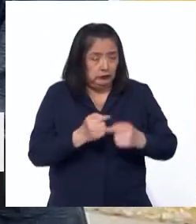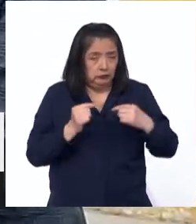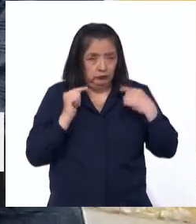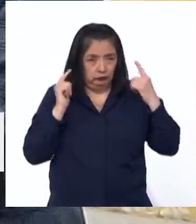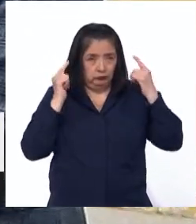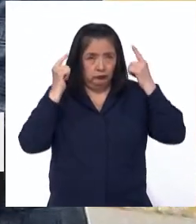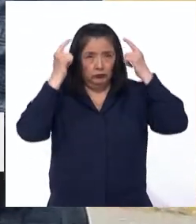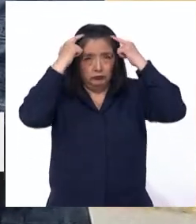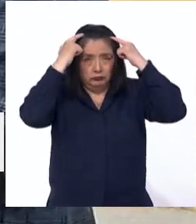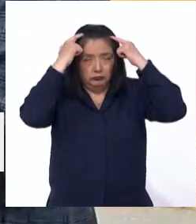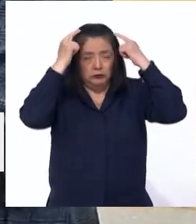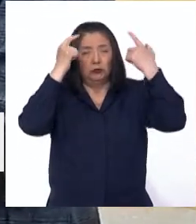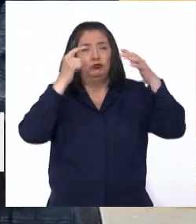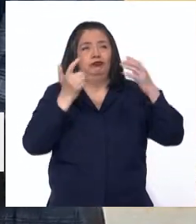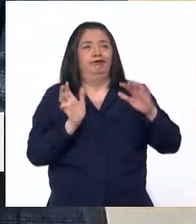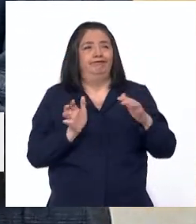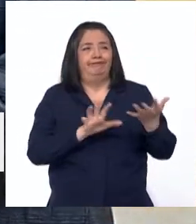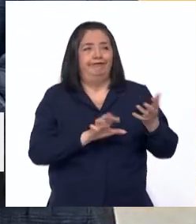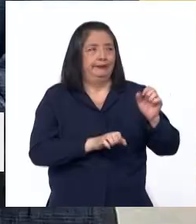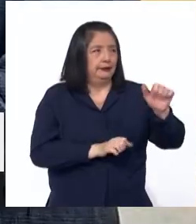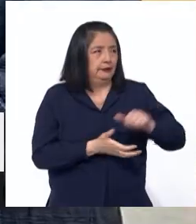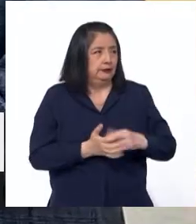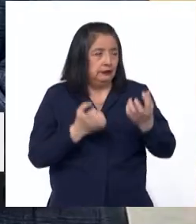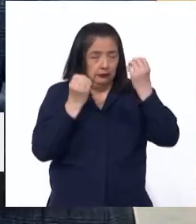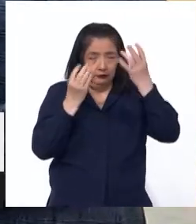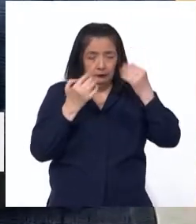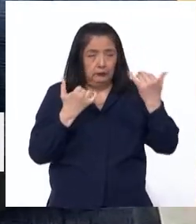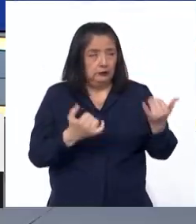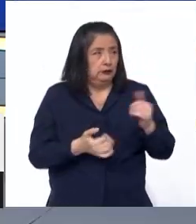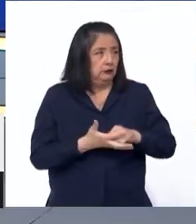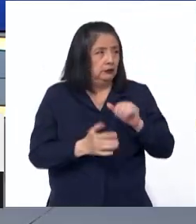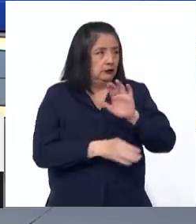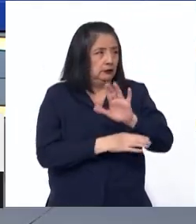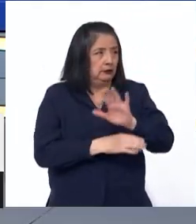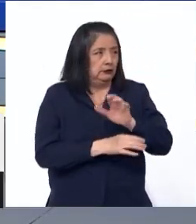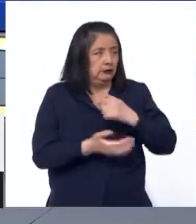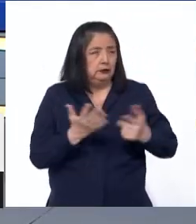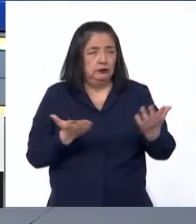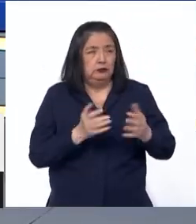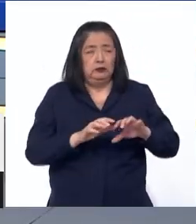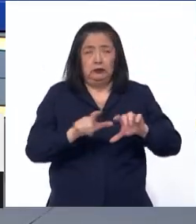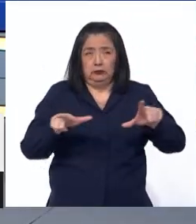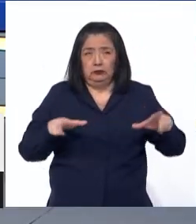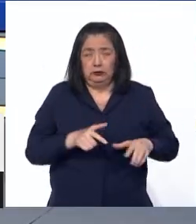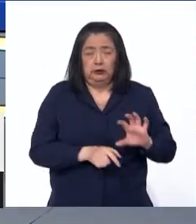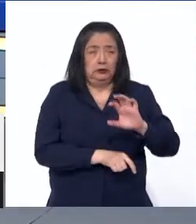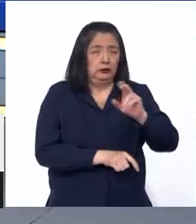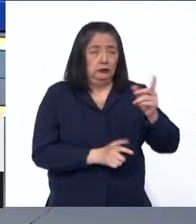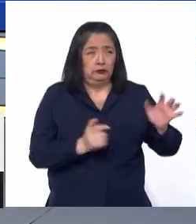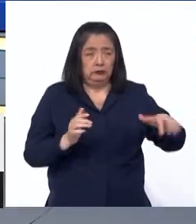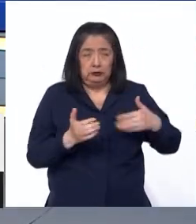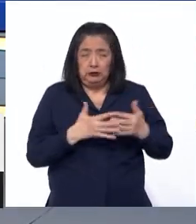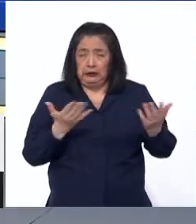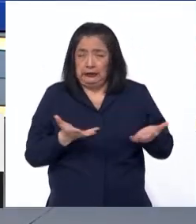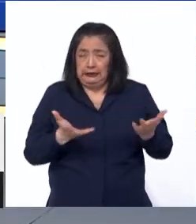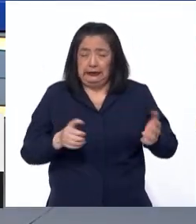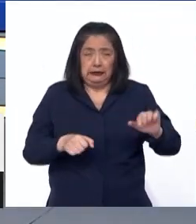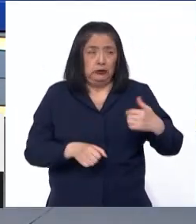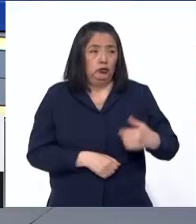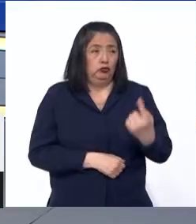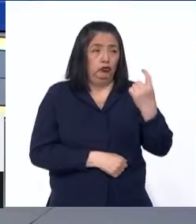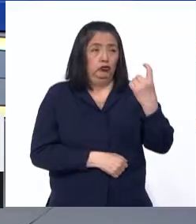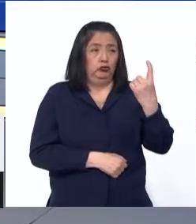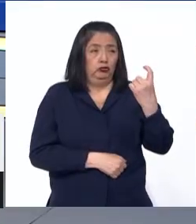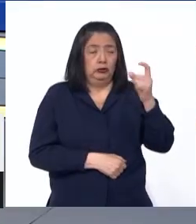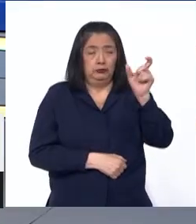cerebro, que se convierte mortal. Es la información que tenemos a esta hora de la tarde desde el distrito de Chihuahua, hasta donde hemos llegado, Lorena, donde se han registrado un caso